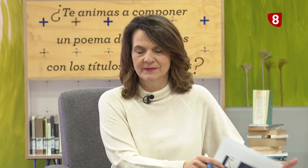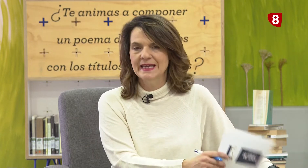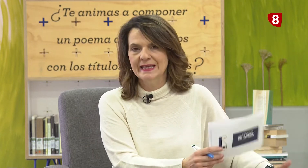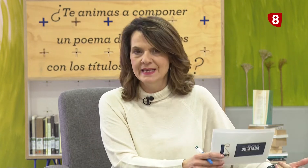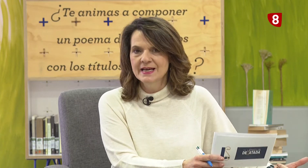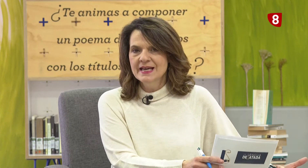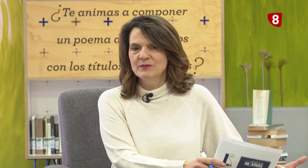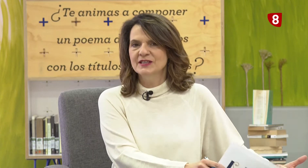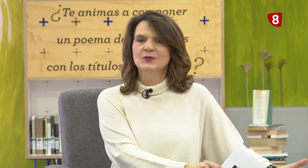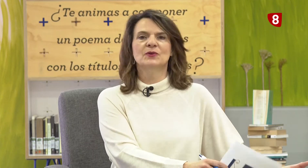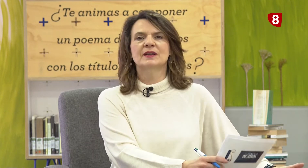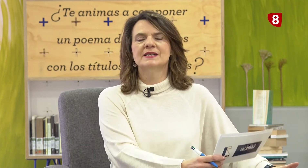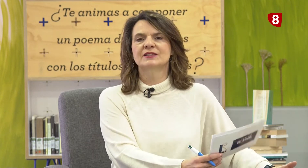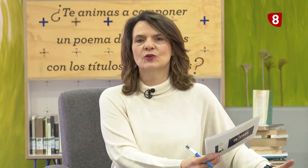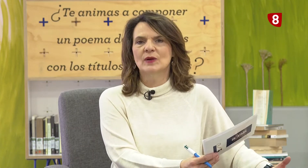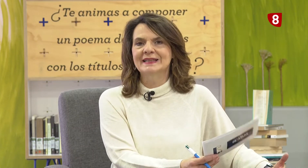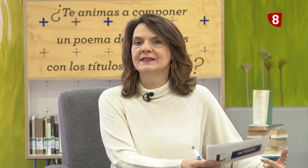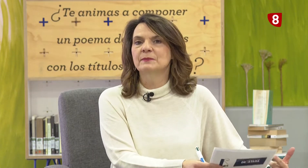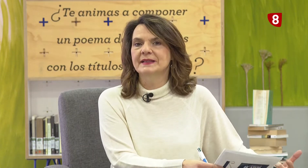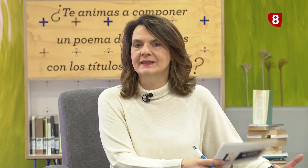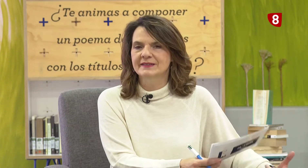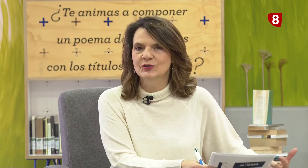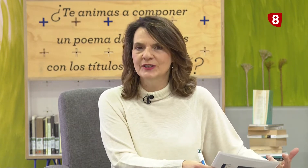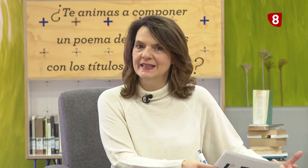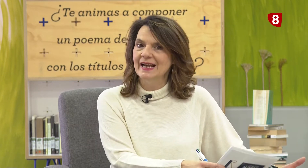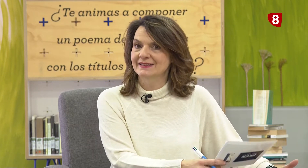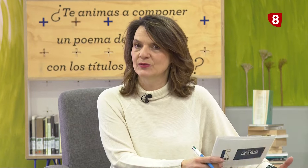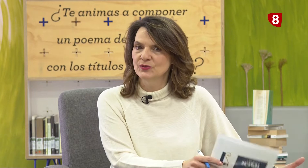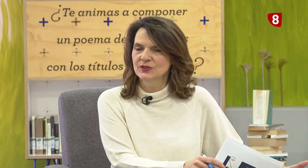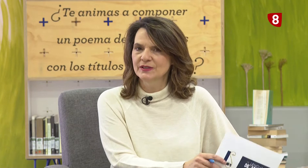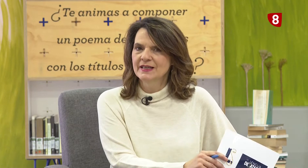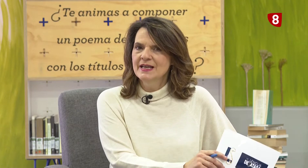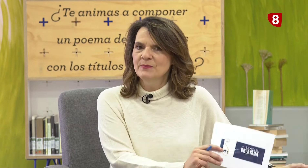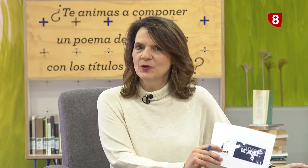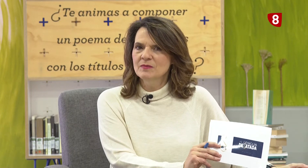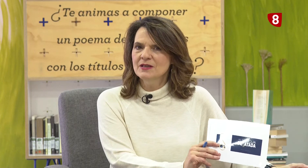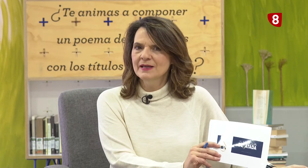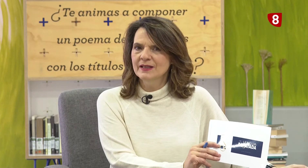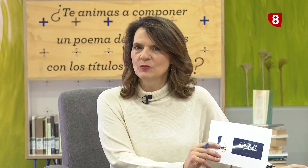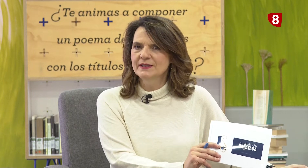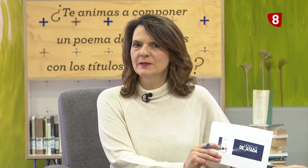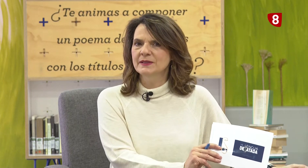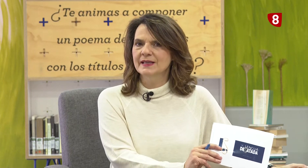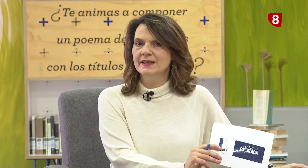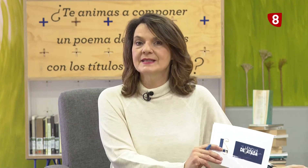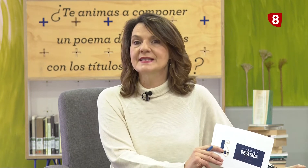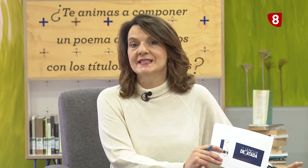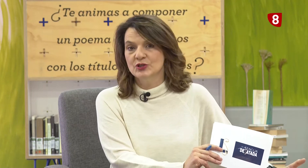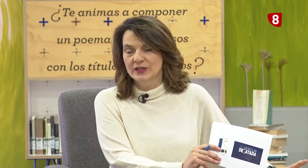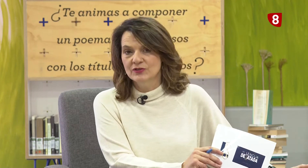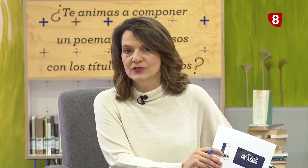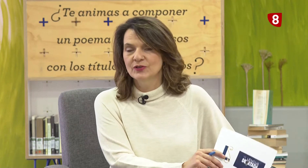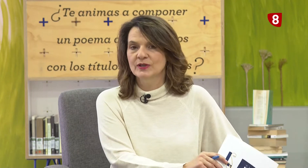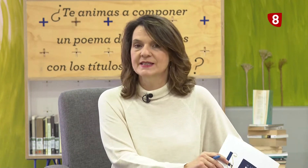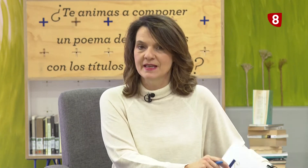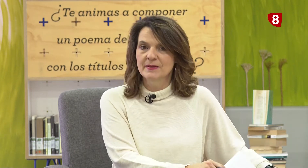hablar, ya saben que aquí hemos tenido programas en torno a la interpretación y a la traducción, pero hoy vamos a hablar de cómo interpretar sin